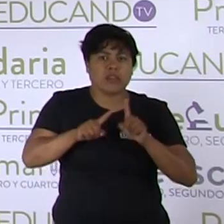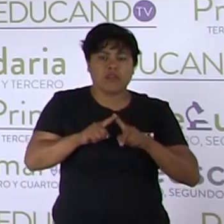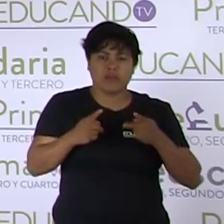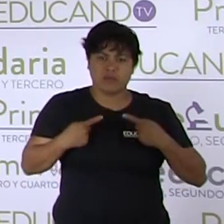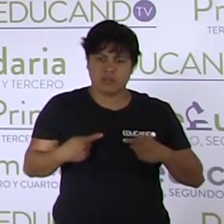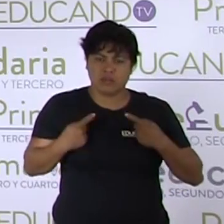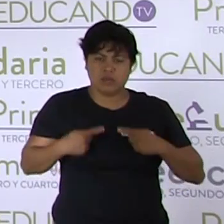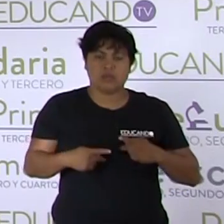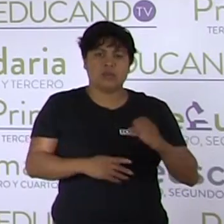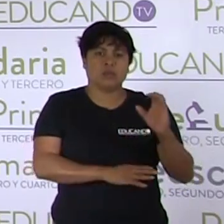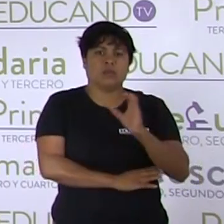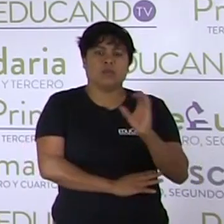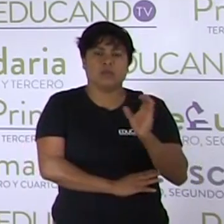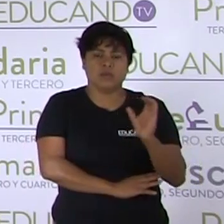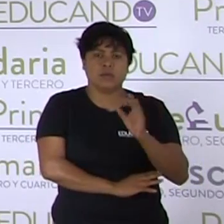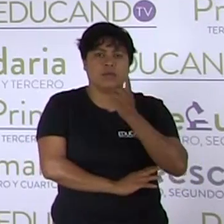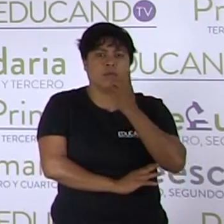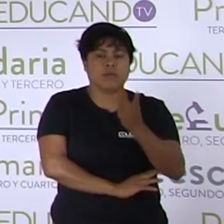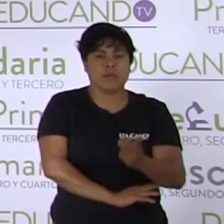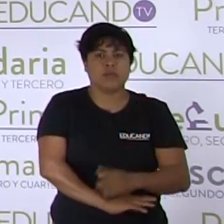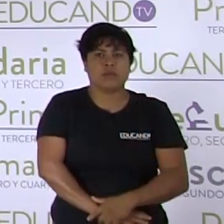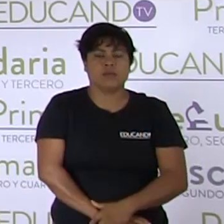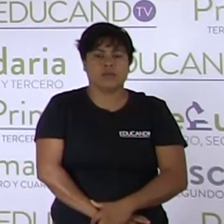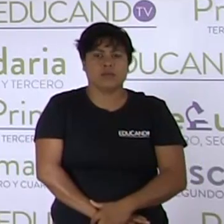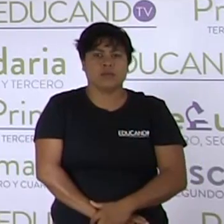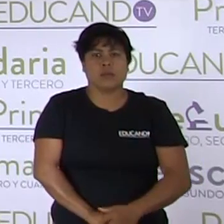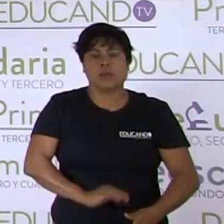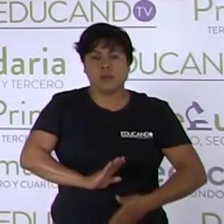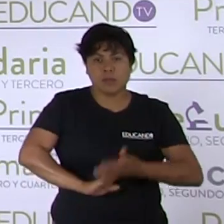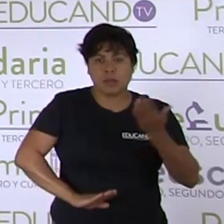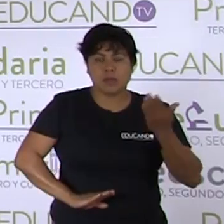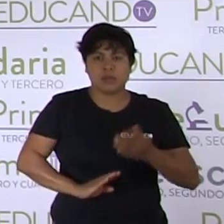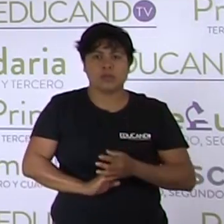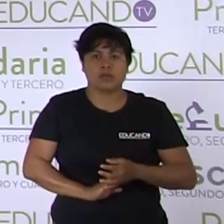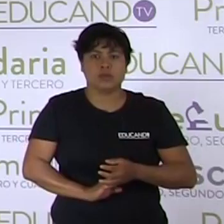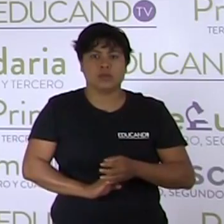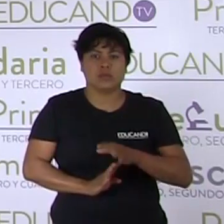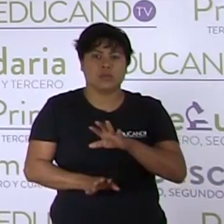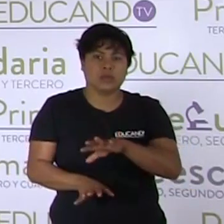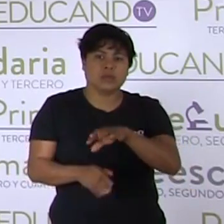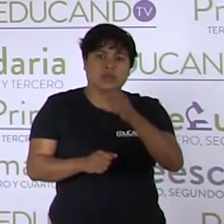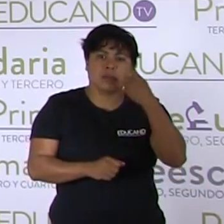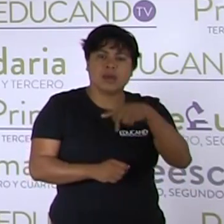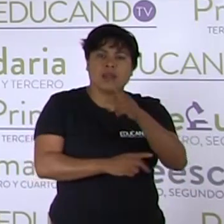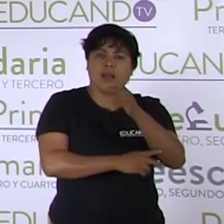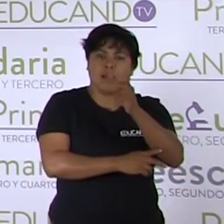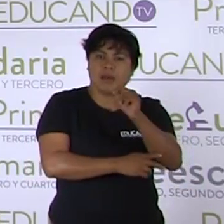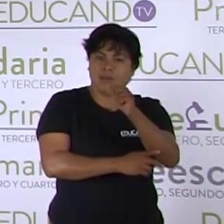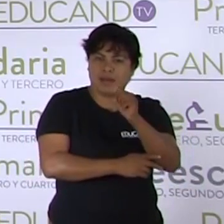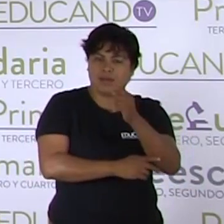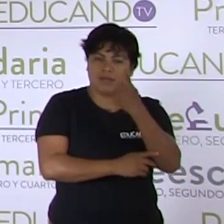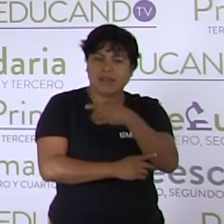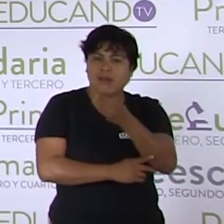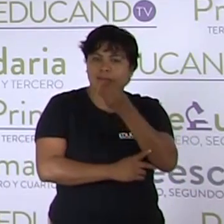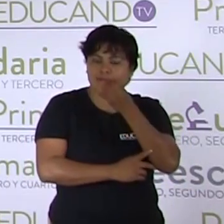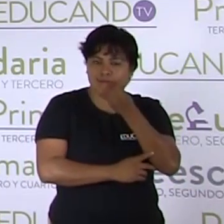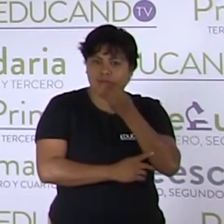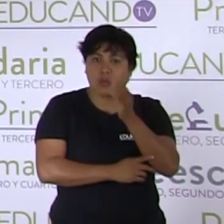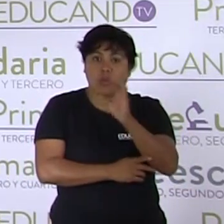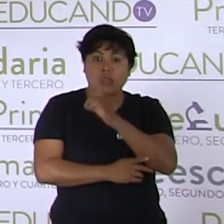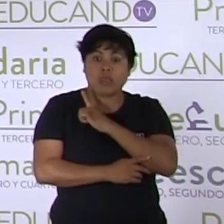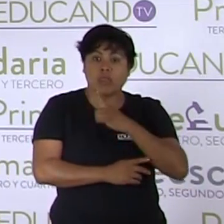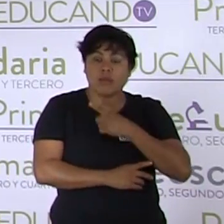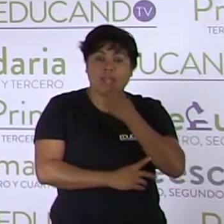personas cuando dicen vamos a sacar para la papa, cuando deberían